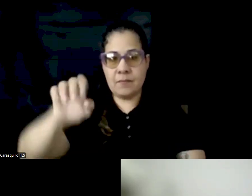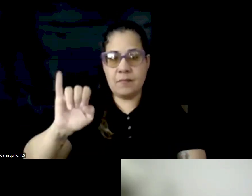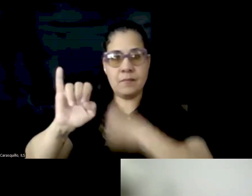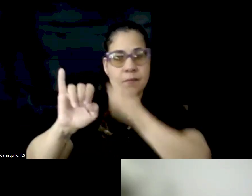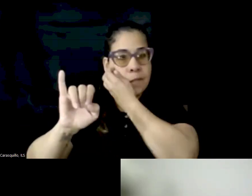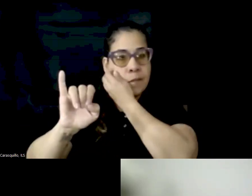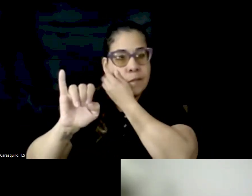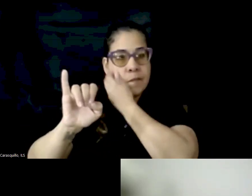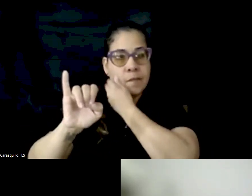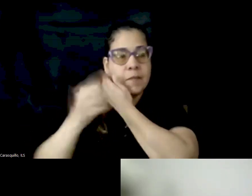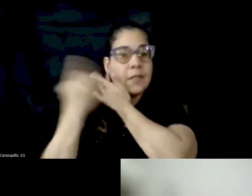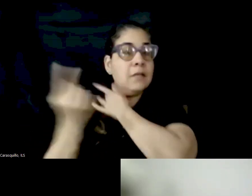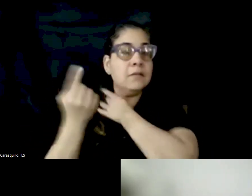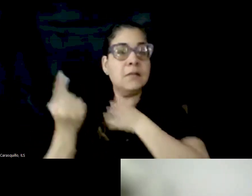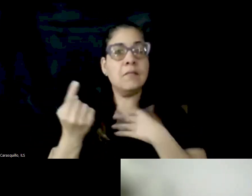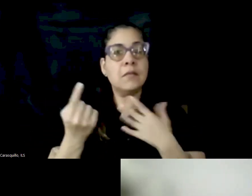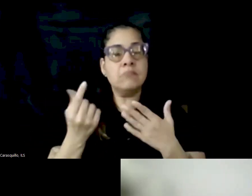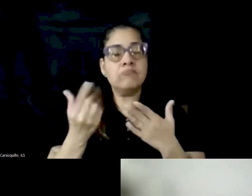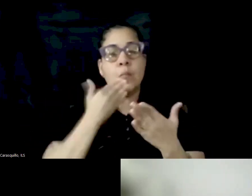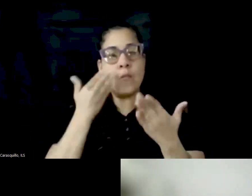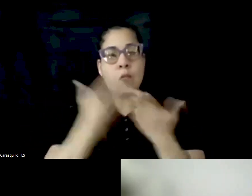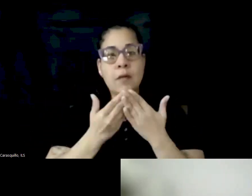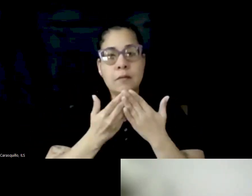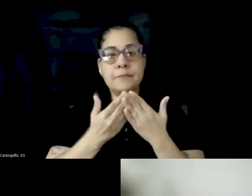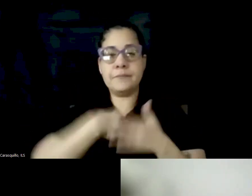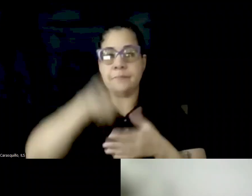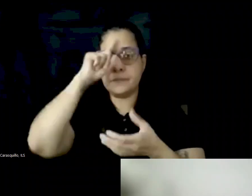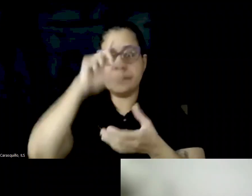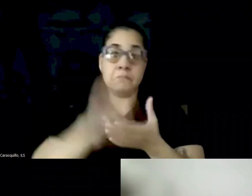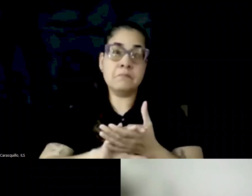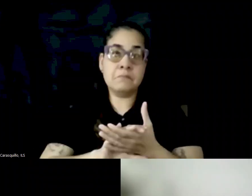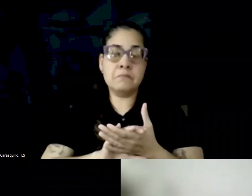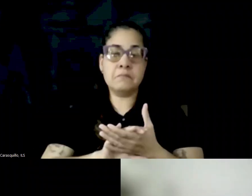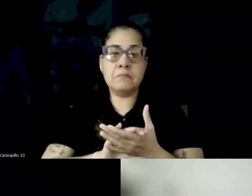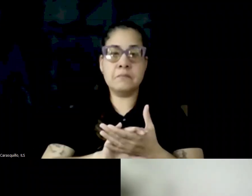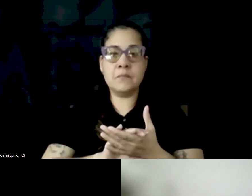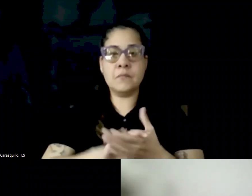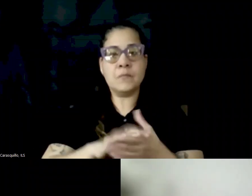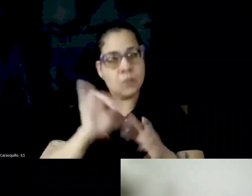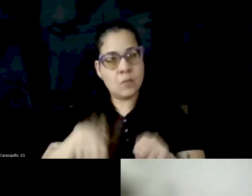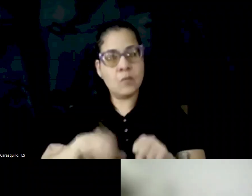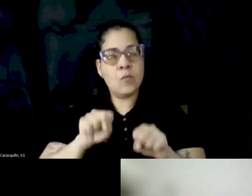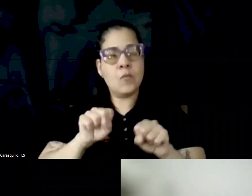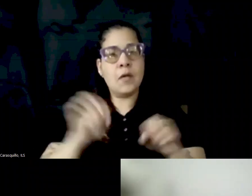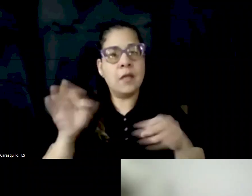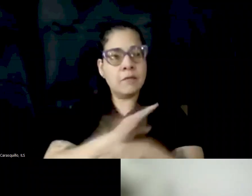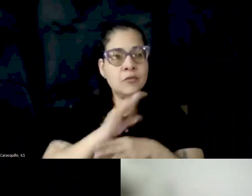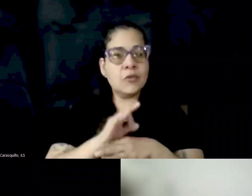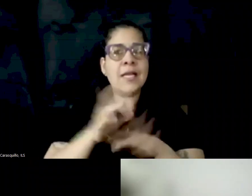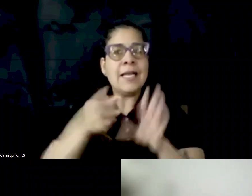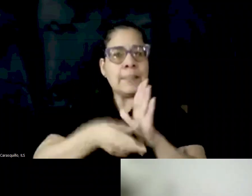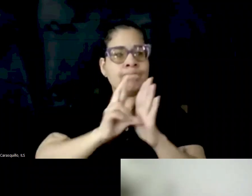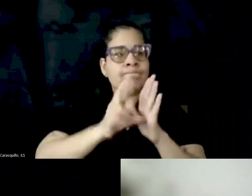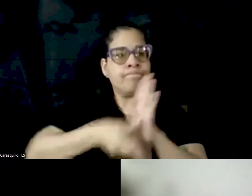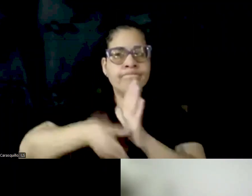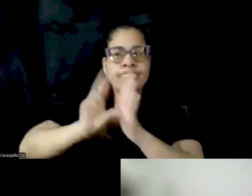un instrumento bueno, que creo que debe ser dinámico y debe ser repasado constantemente